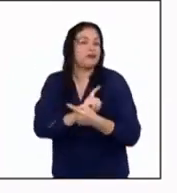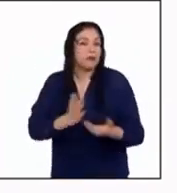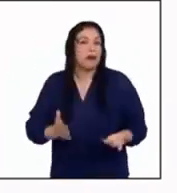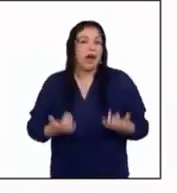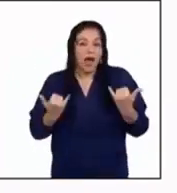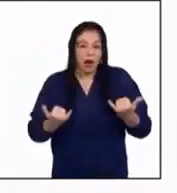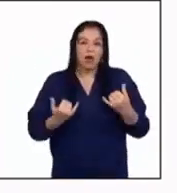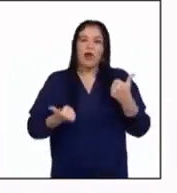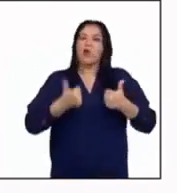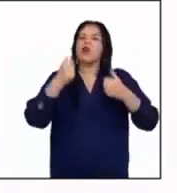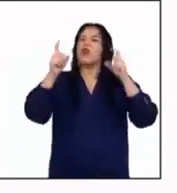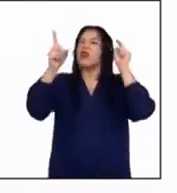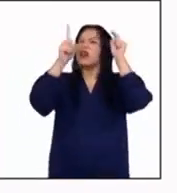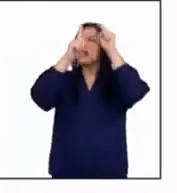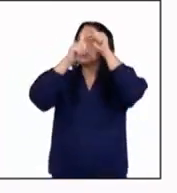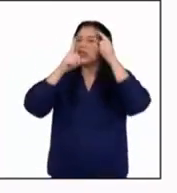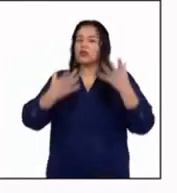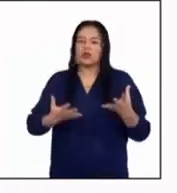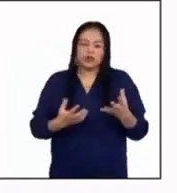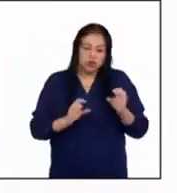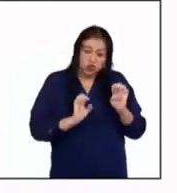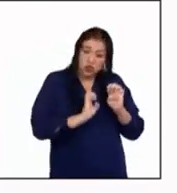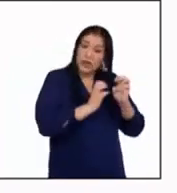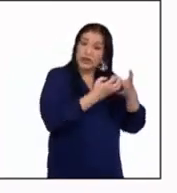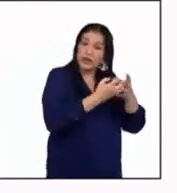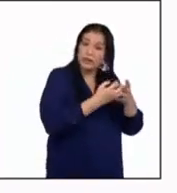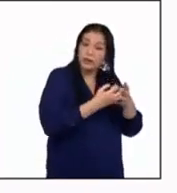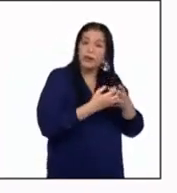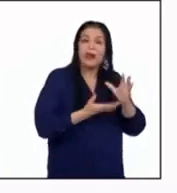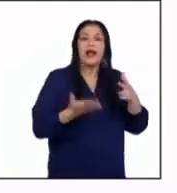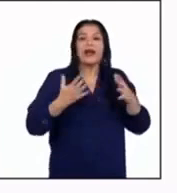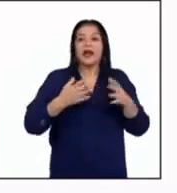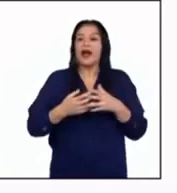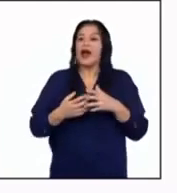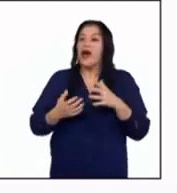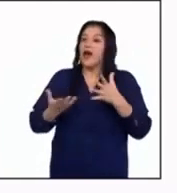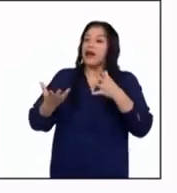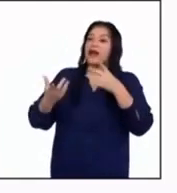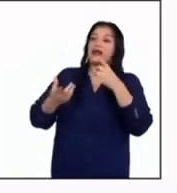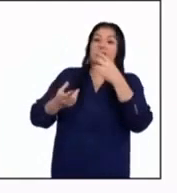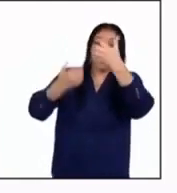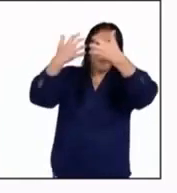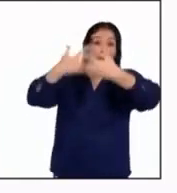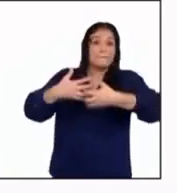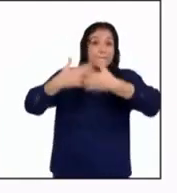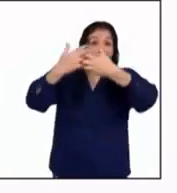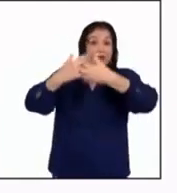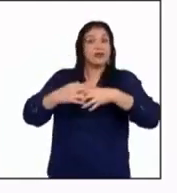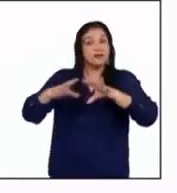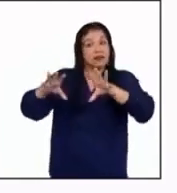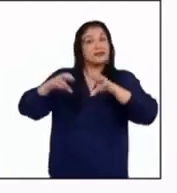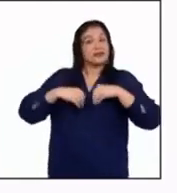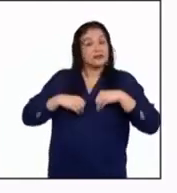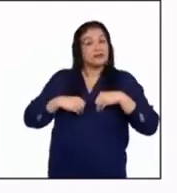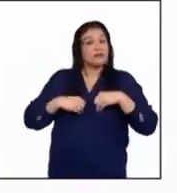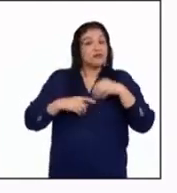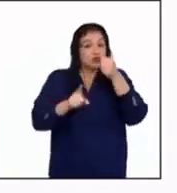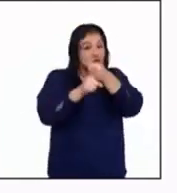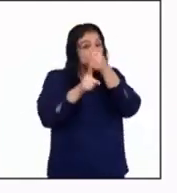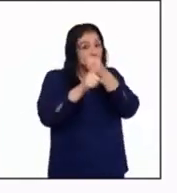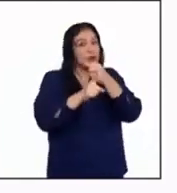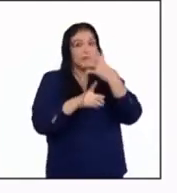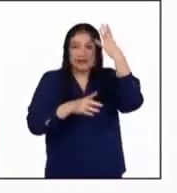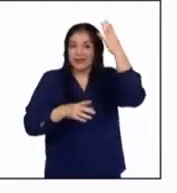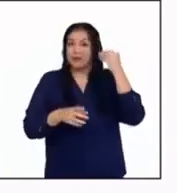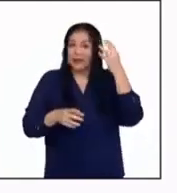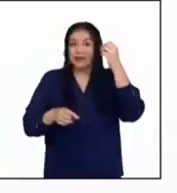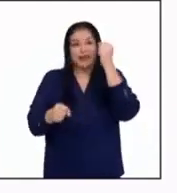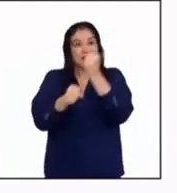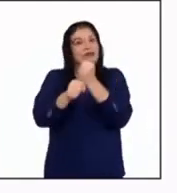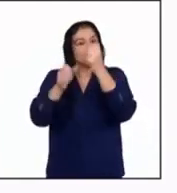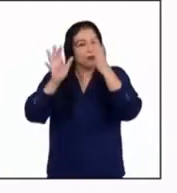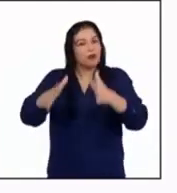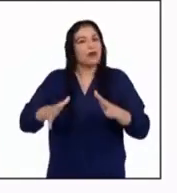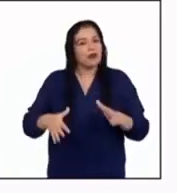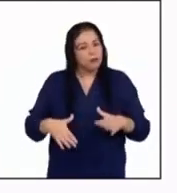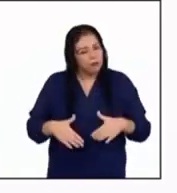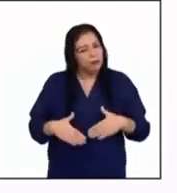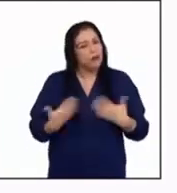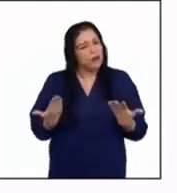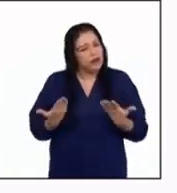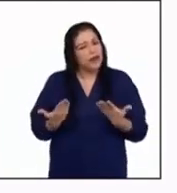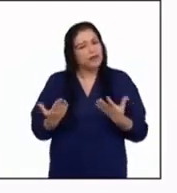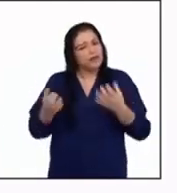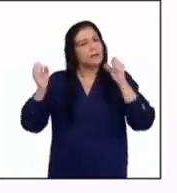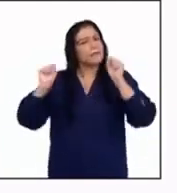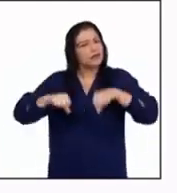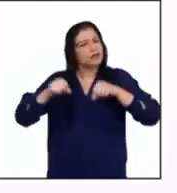Jaime y su equipo era convencer a las empresas de que a través de esta experiencia vivencial, sus colaboradores tendrían la posibilidad